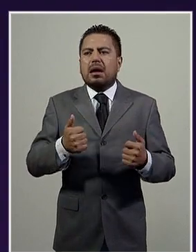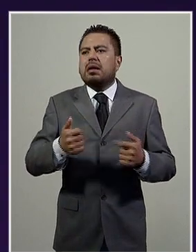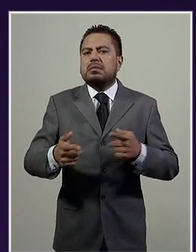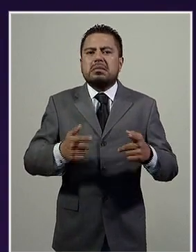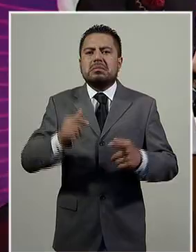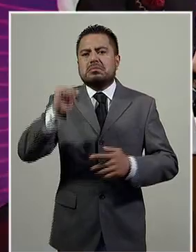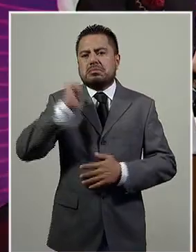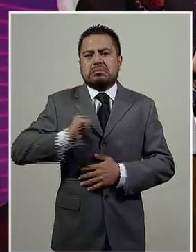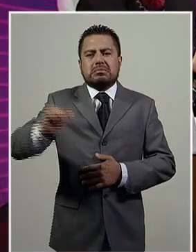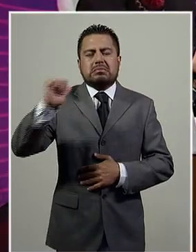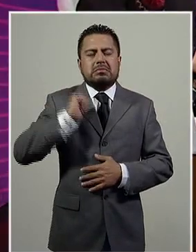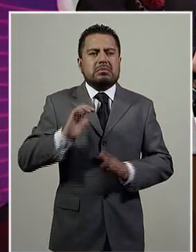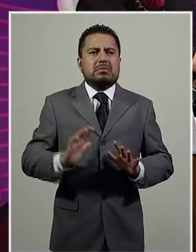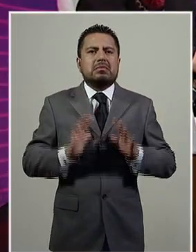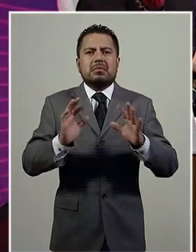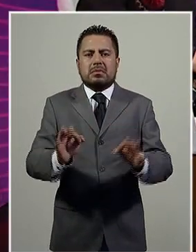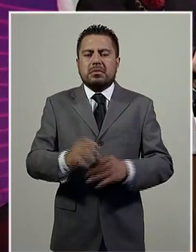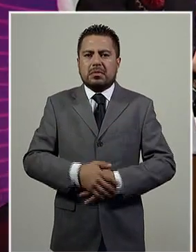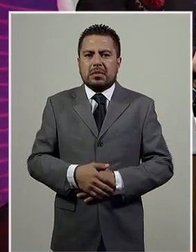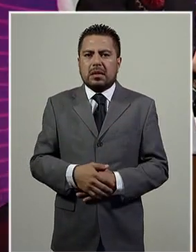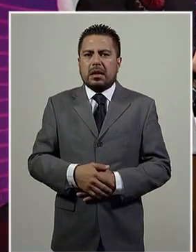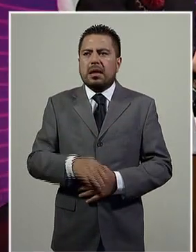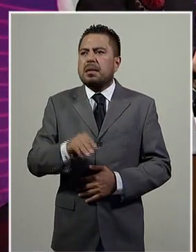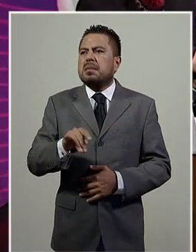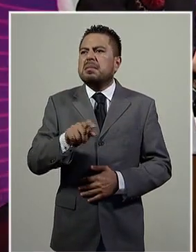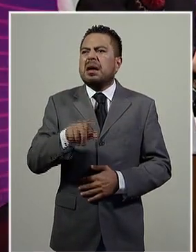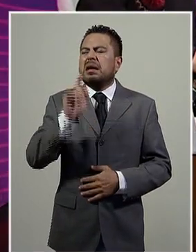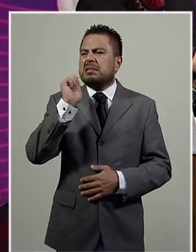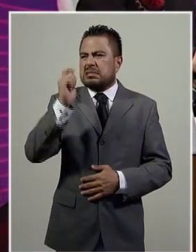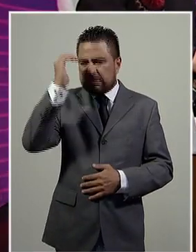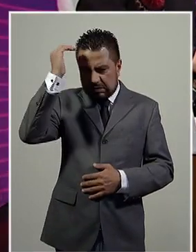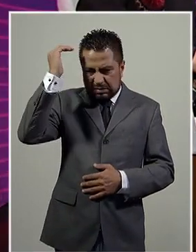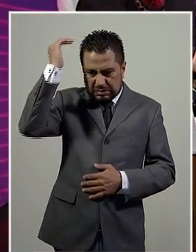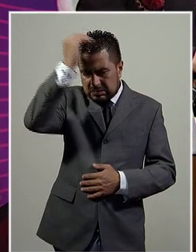ancestral. Claro. Mukia, ¿qué es el turbante?